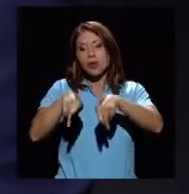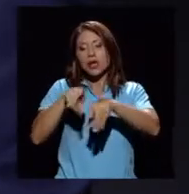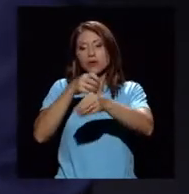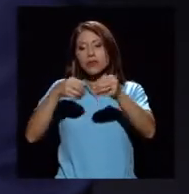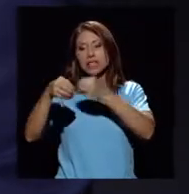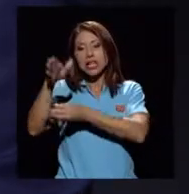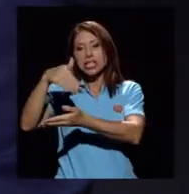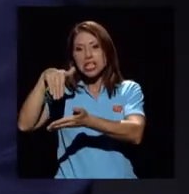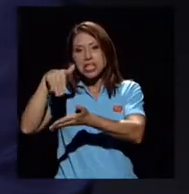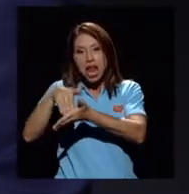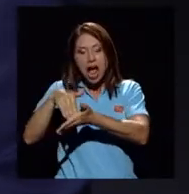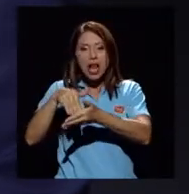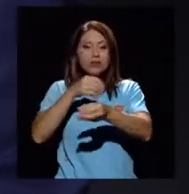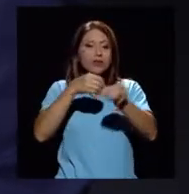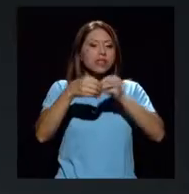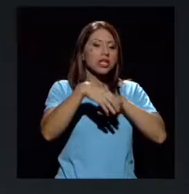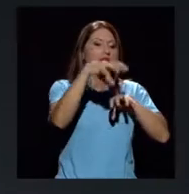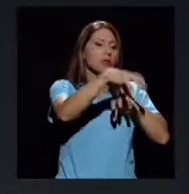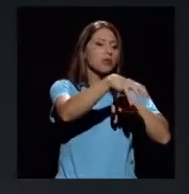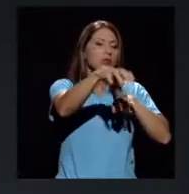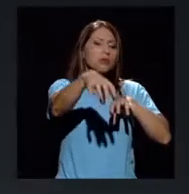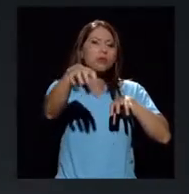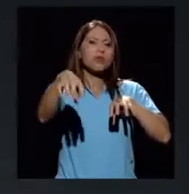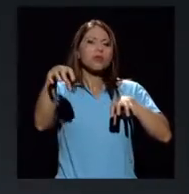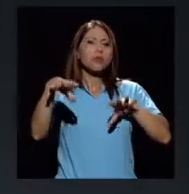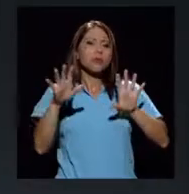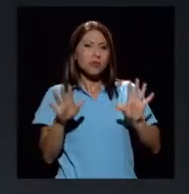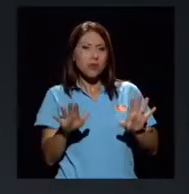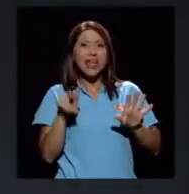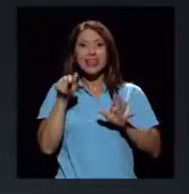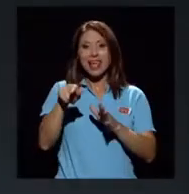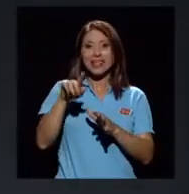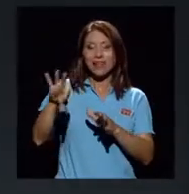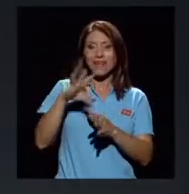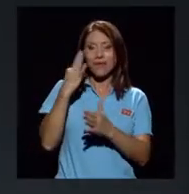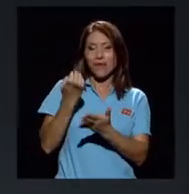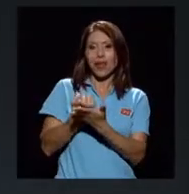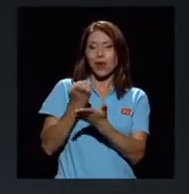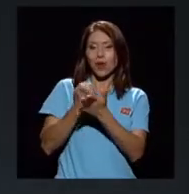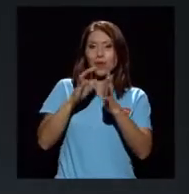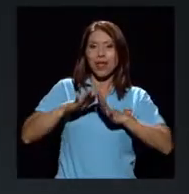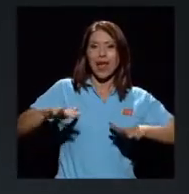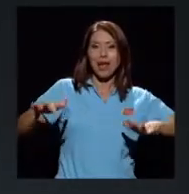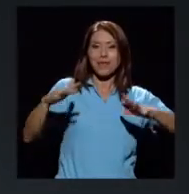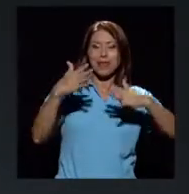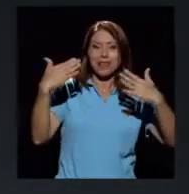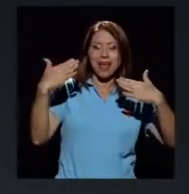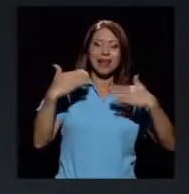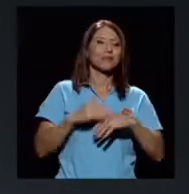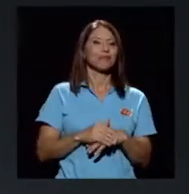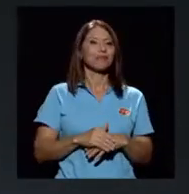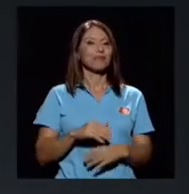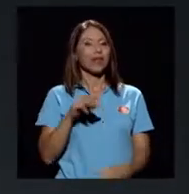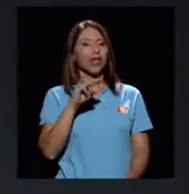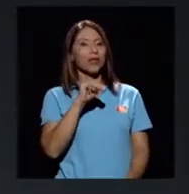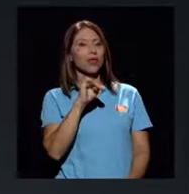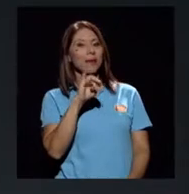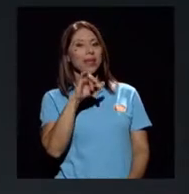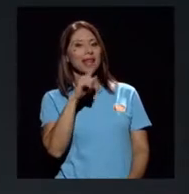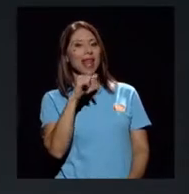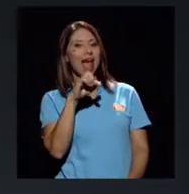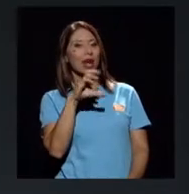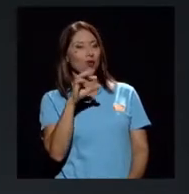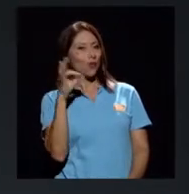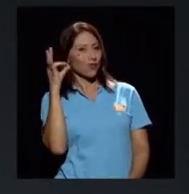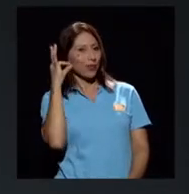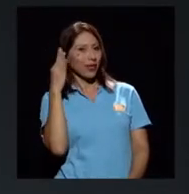Y bueno, fue así como llegué a economía ambiental, sí. Doña Milagro,